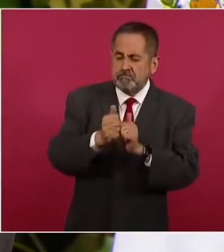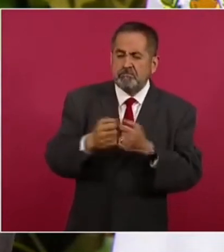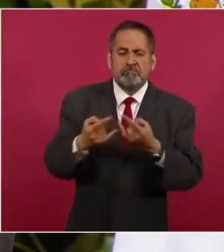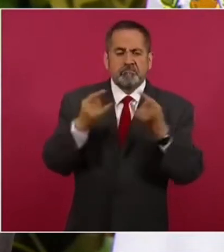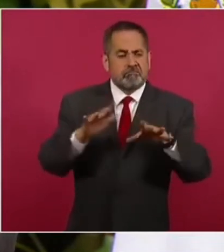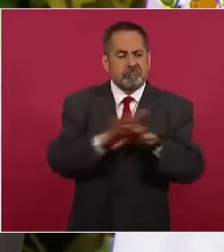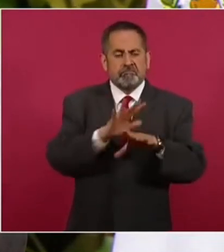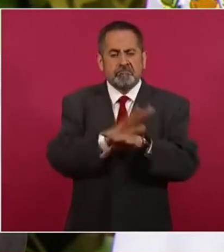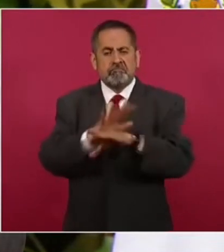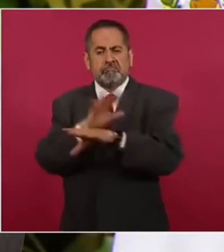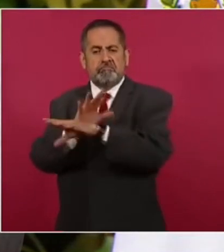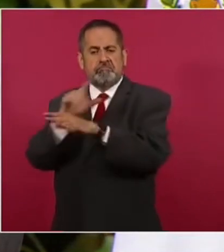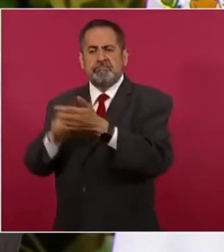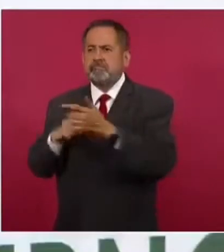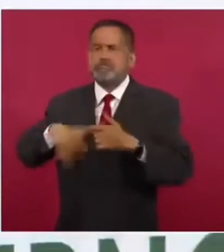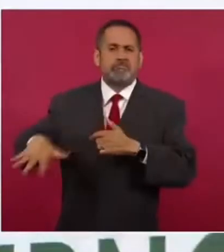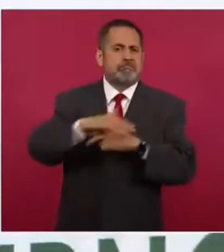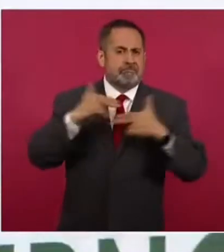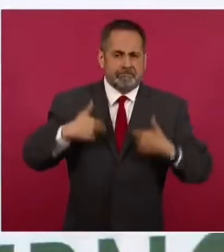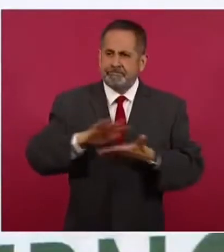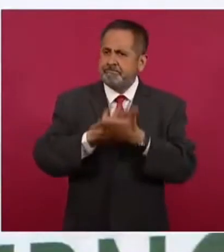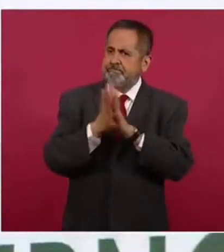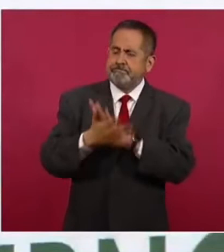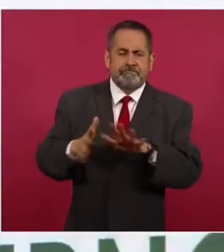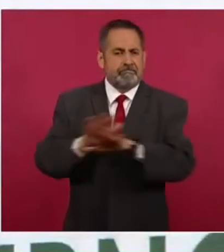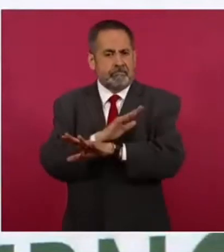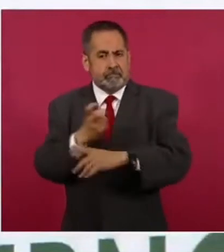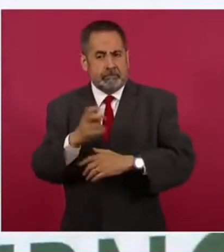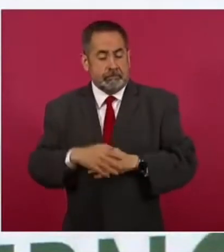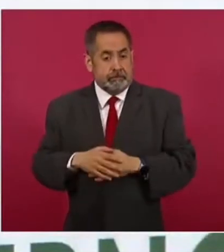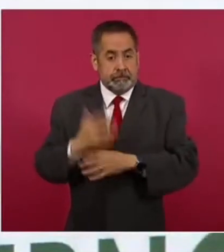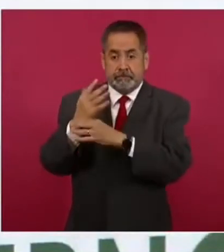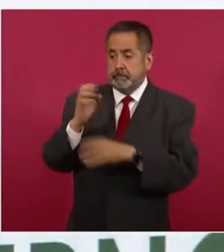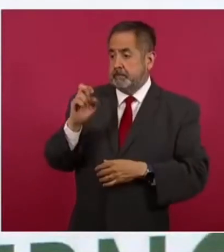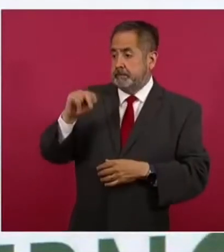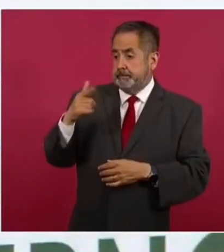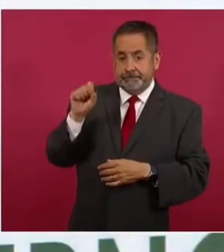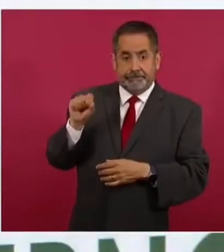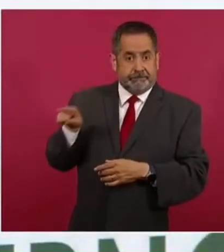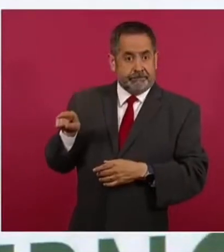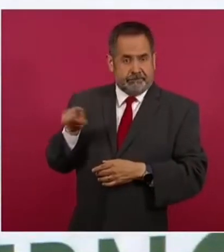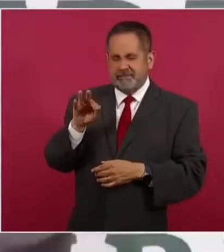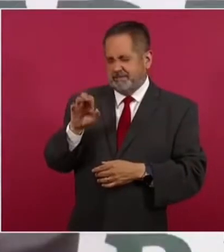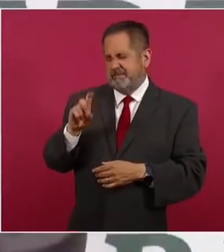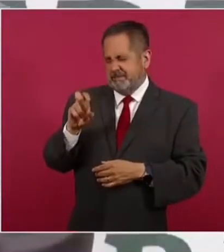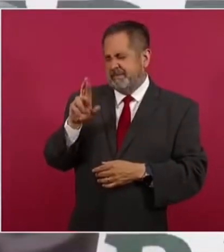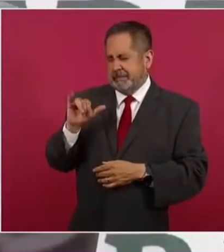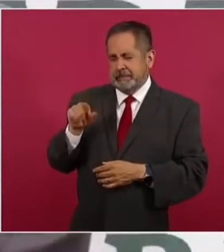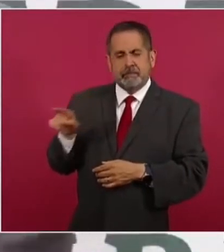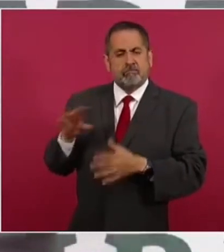historia humana. El hecho tan sencillo, según Engels, pero